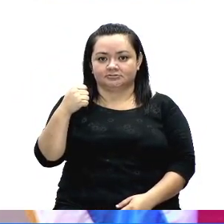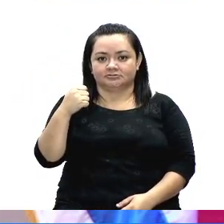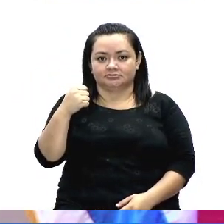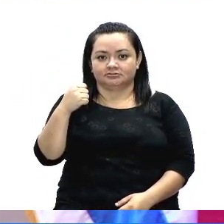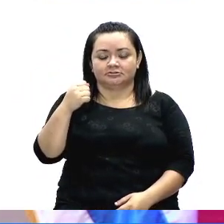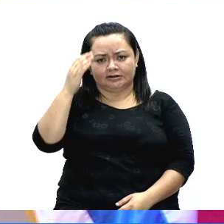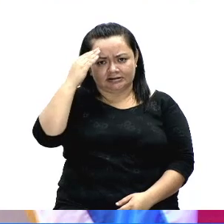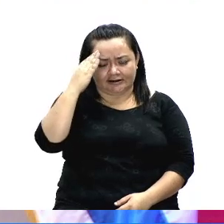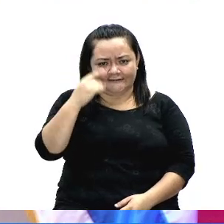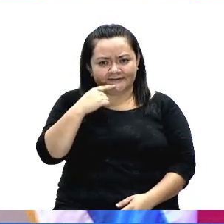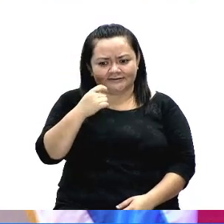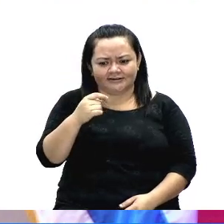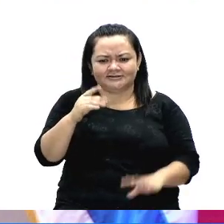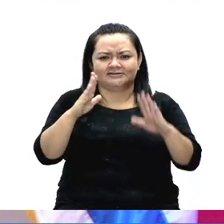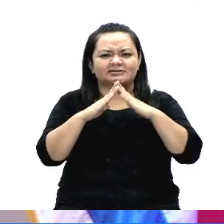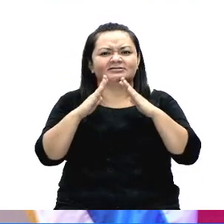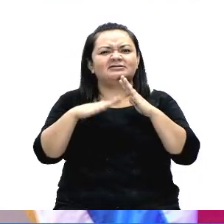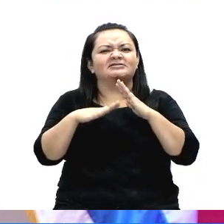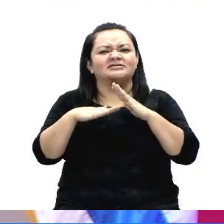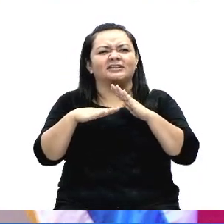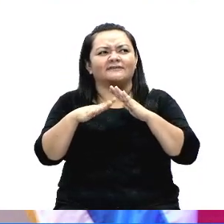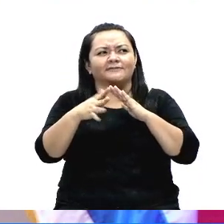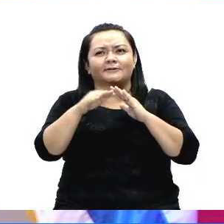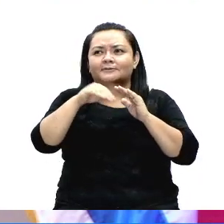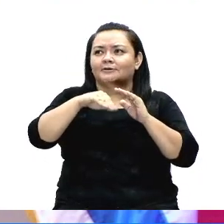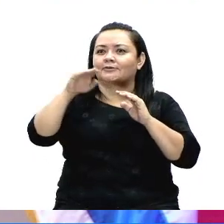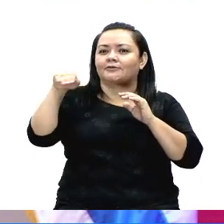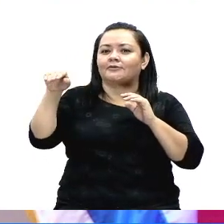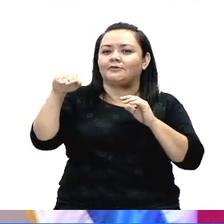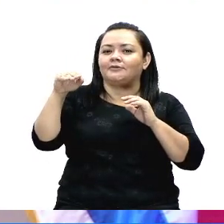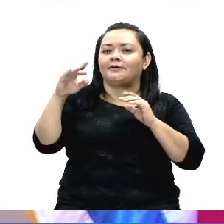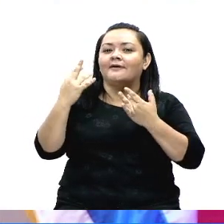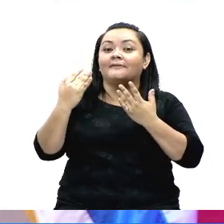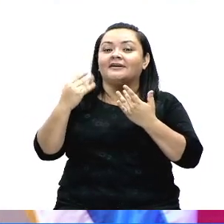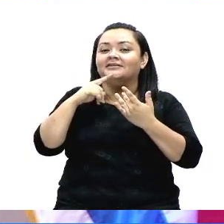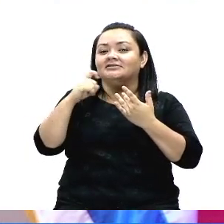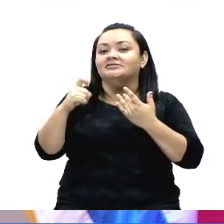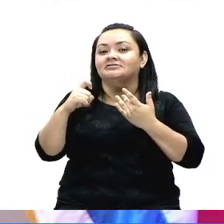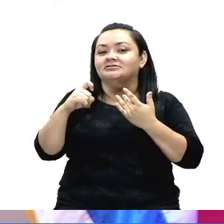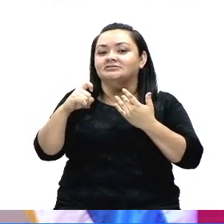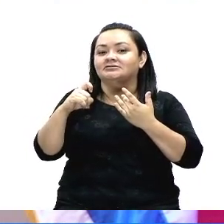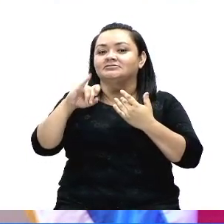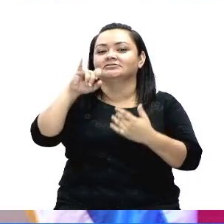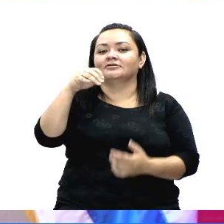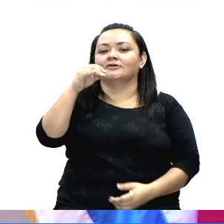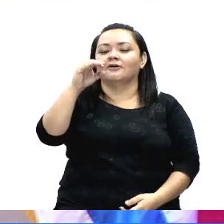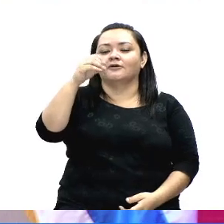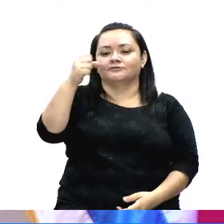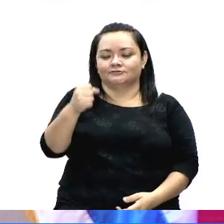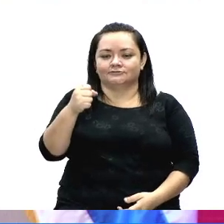sabe quién se quedaba a la mitad esperándolo quien sube